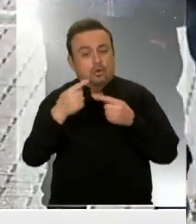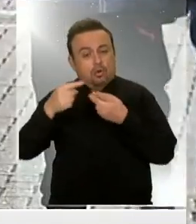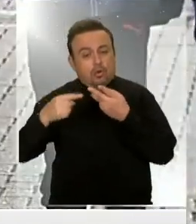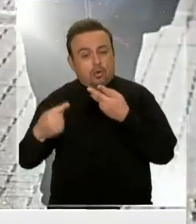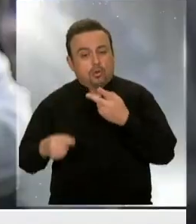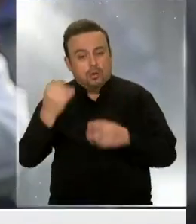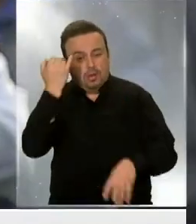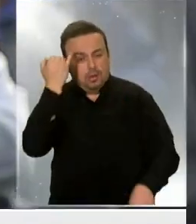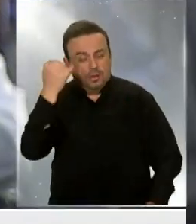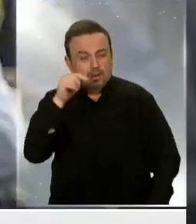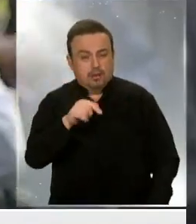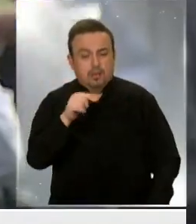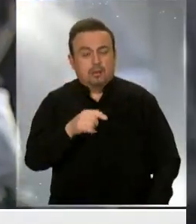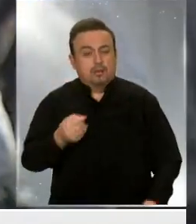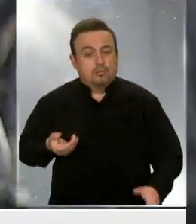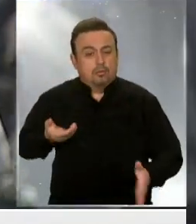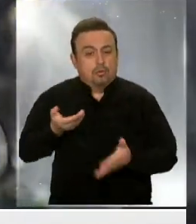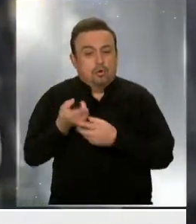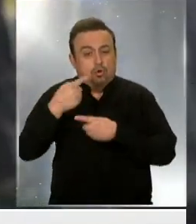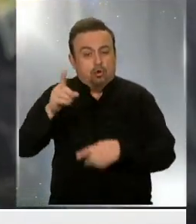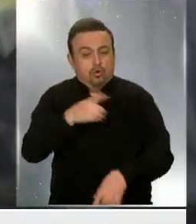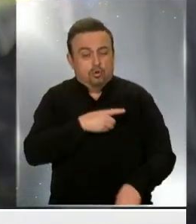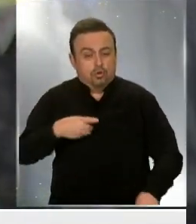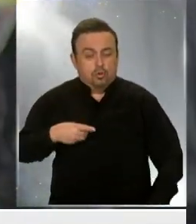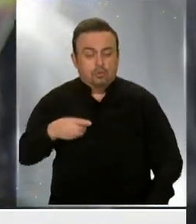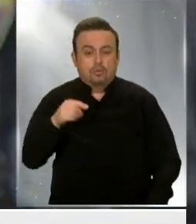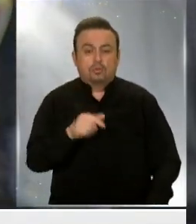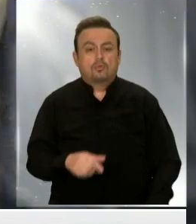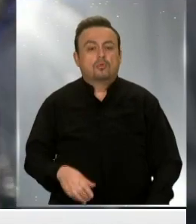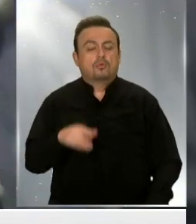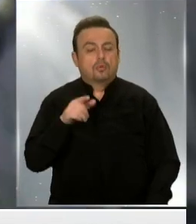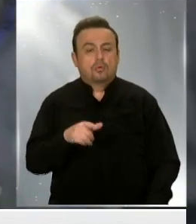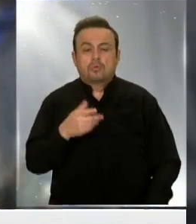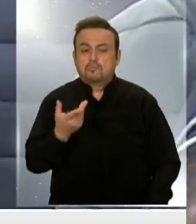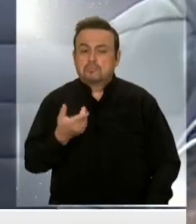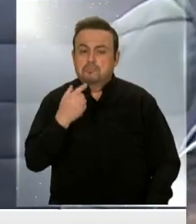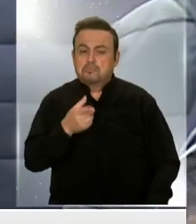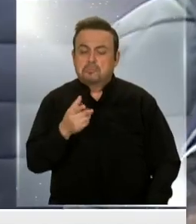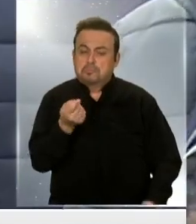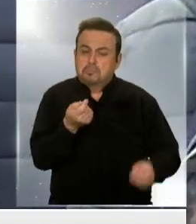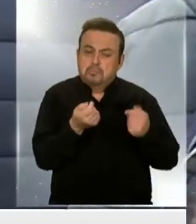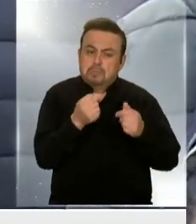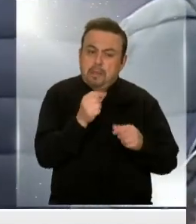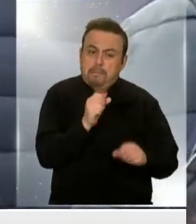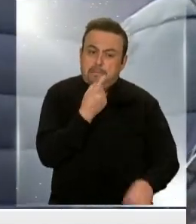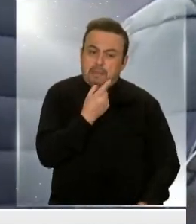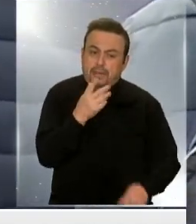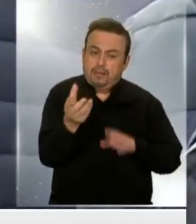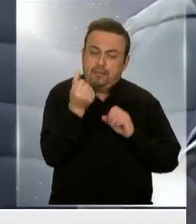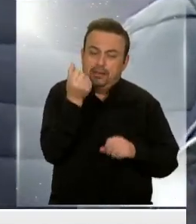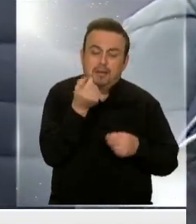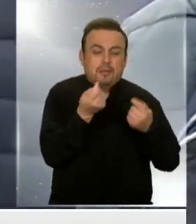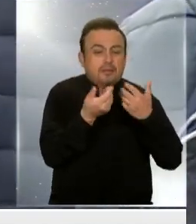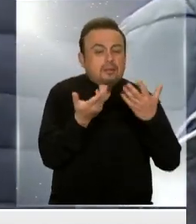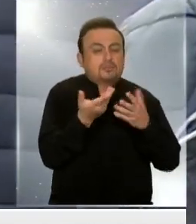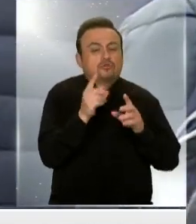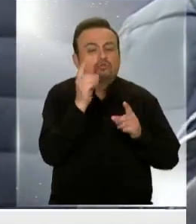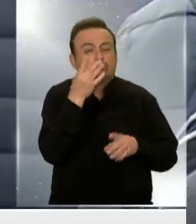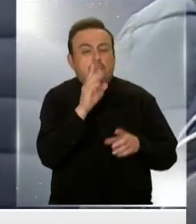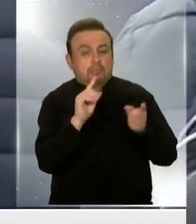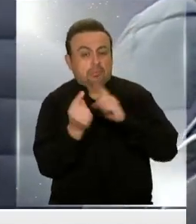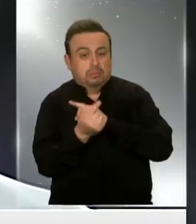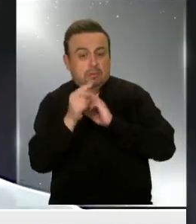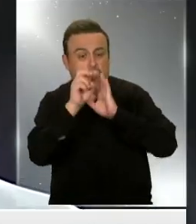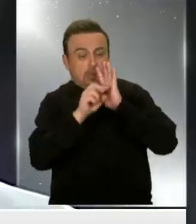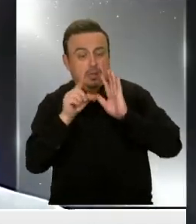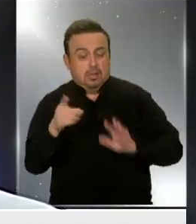otras iniciativas que propusieron los otros parlamentarios. Y en realidad es bastante similar al primer retiro. Lo que cambia en el proyecto